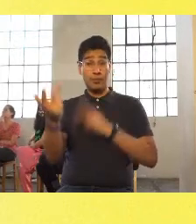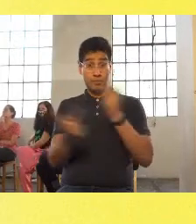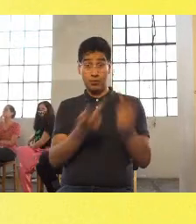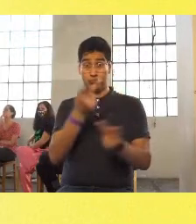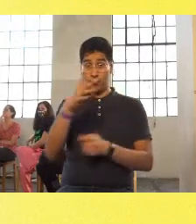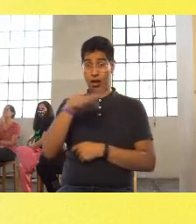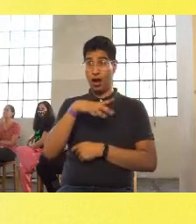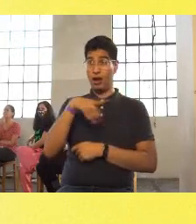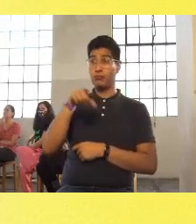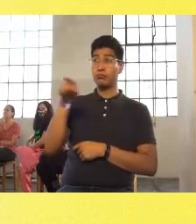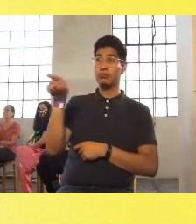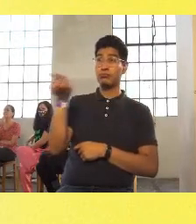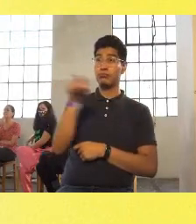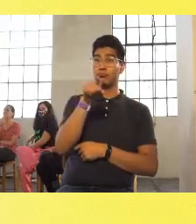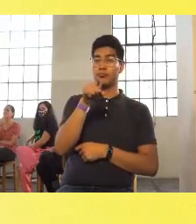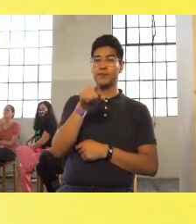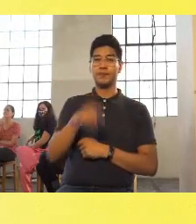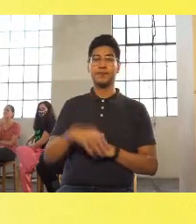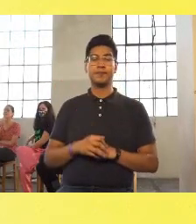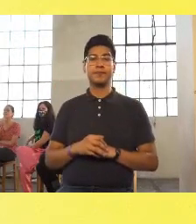allá.